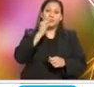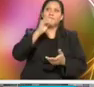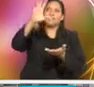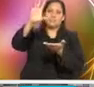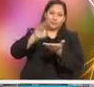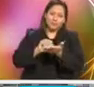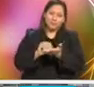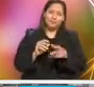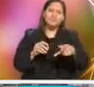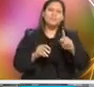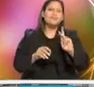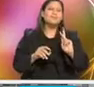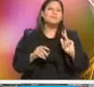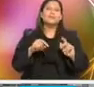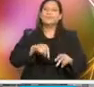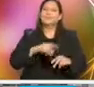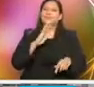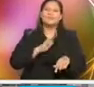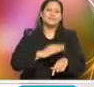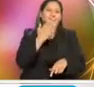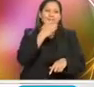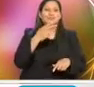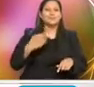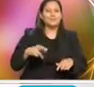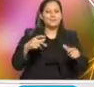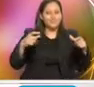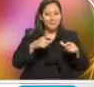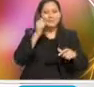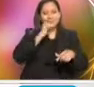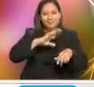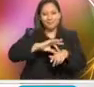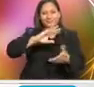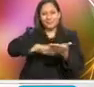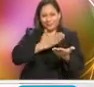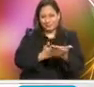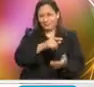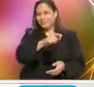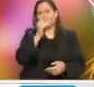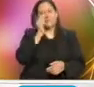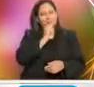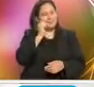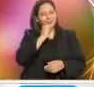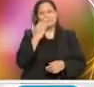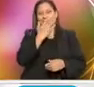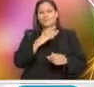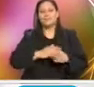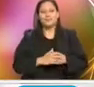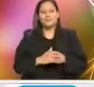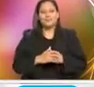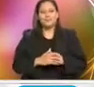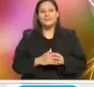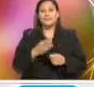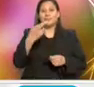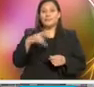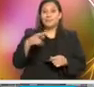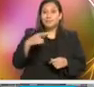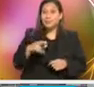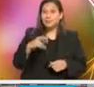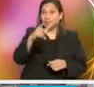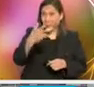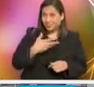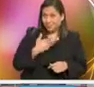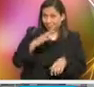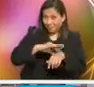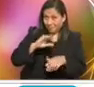aquí es en cualquier fondita, restaurante, hay milanesas Así empanizadas, es. ¿no? Yo creo que no hay restaurante que no cuente con